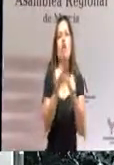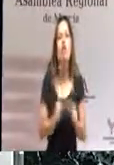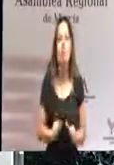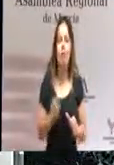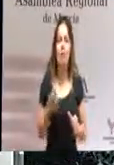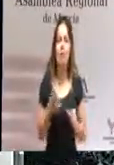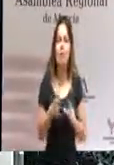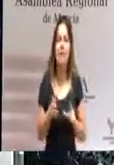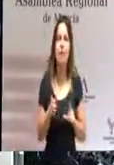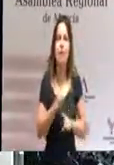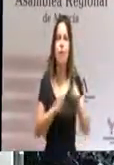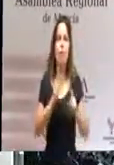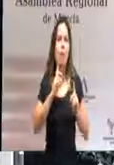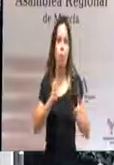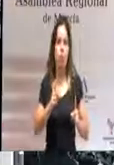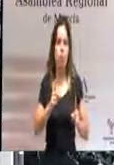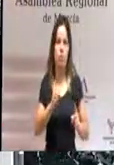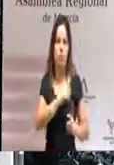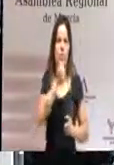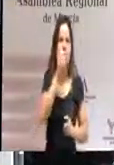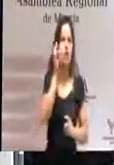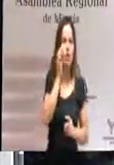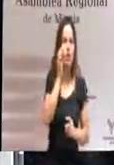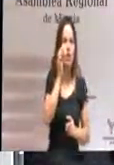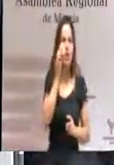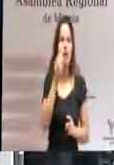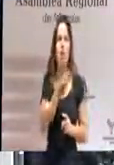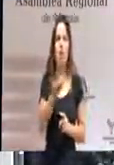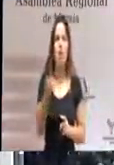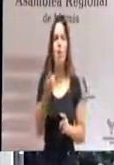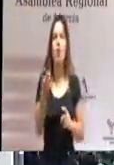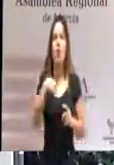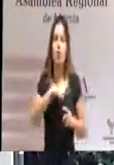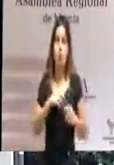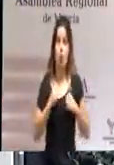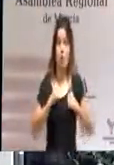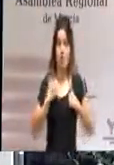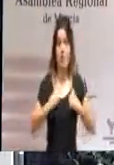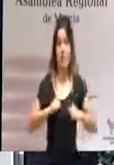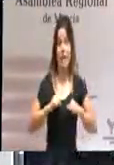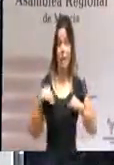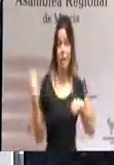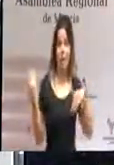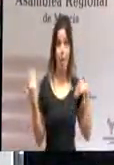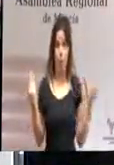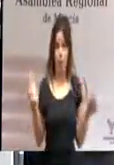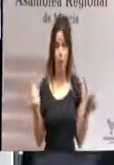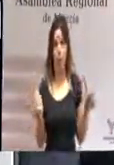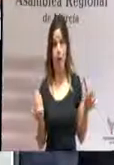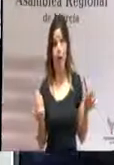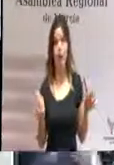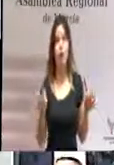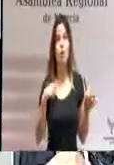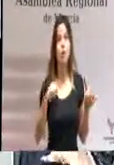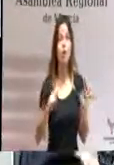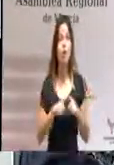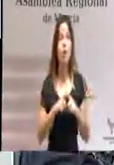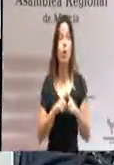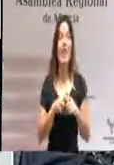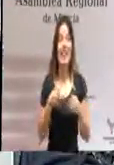de afrontar el problema, señorías. Hay quienes nos quitamos la chaqueta nos metemos en